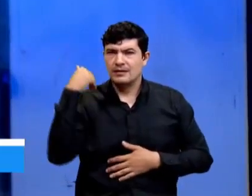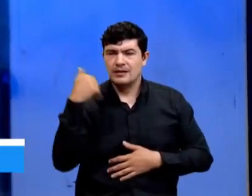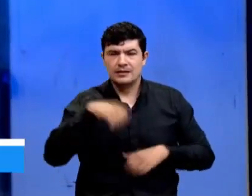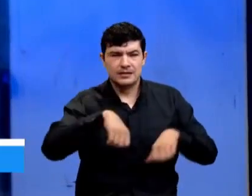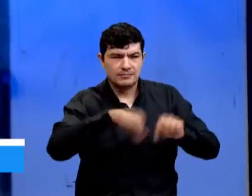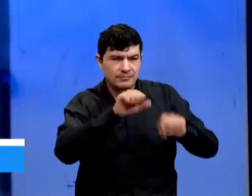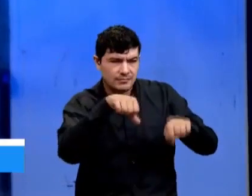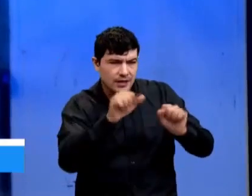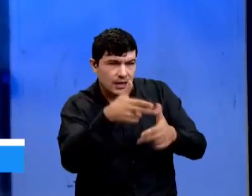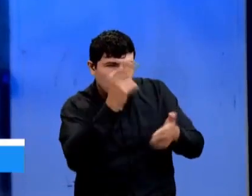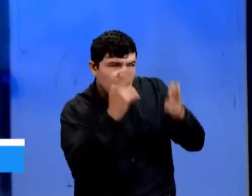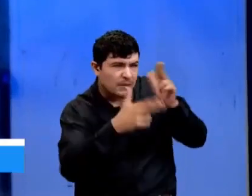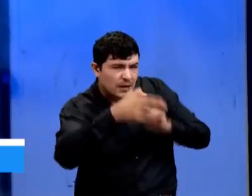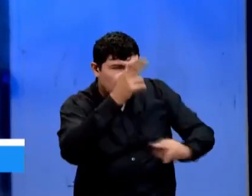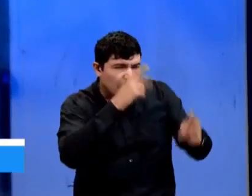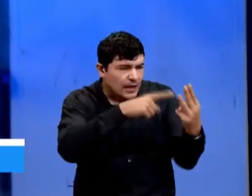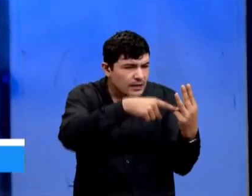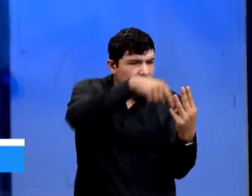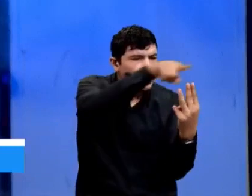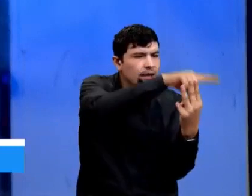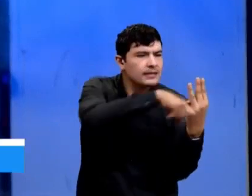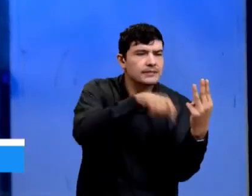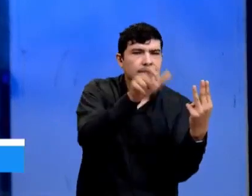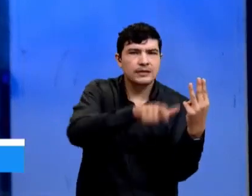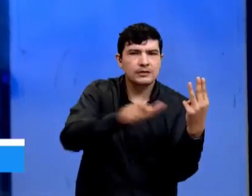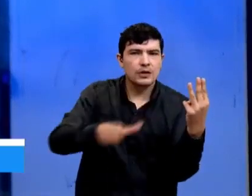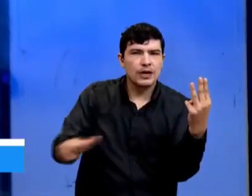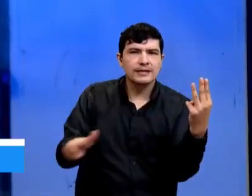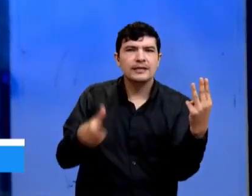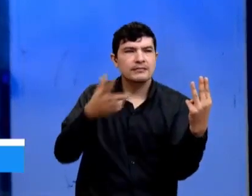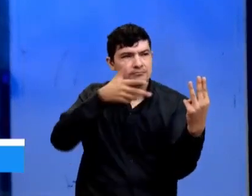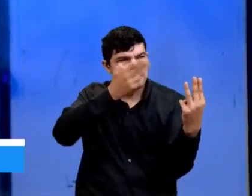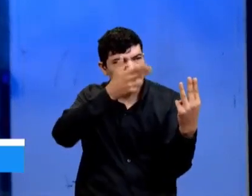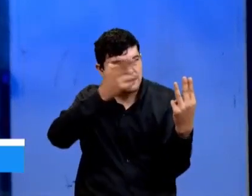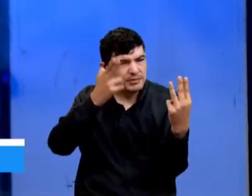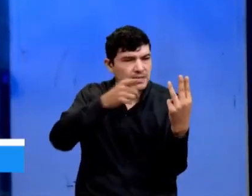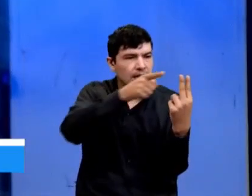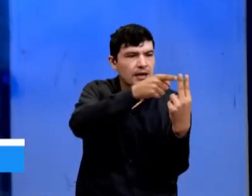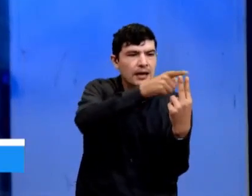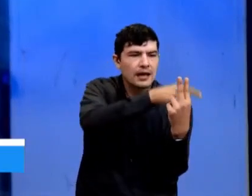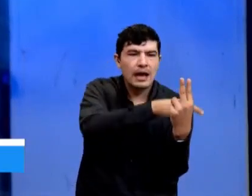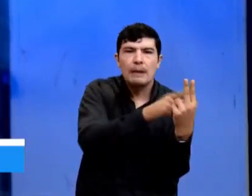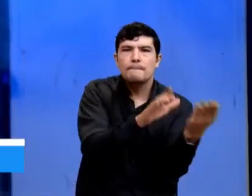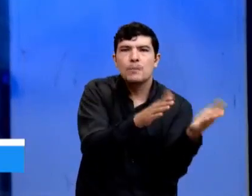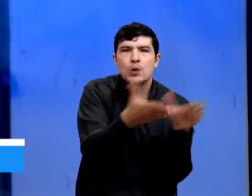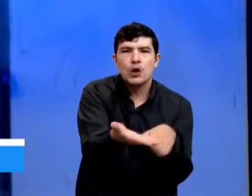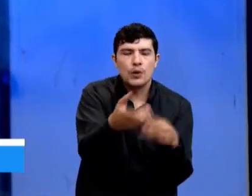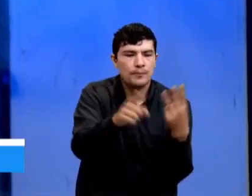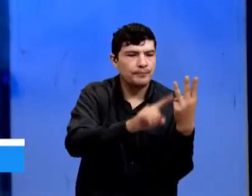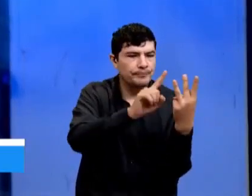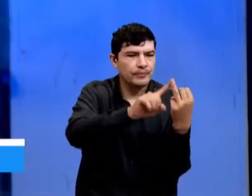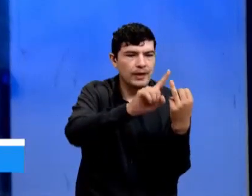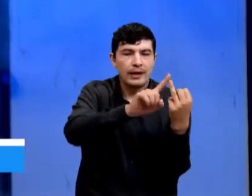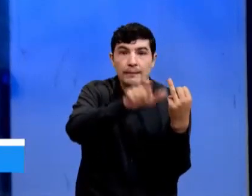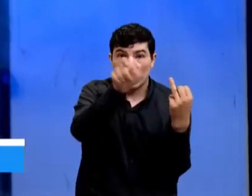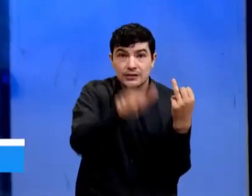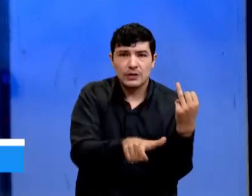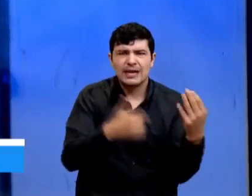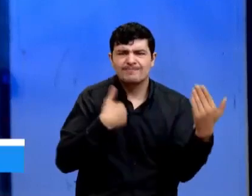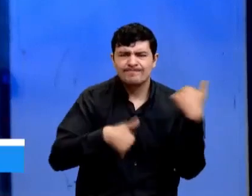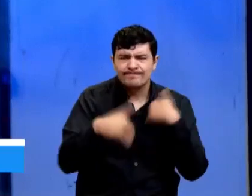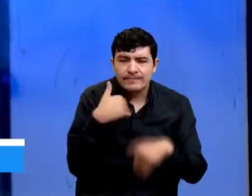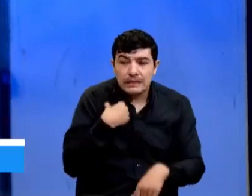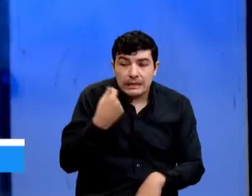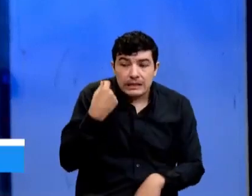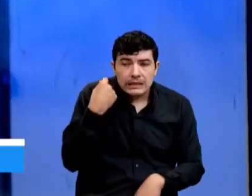sicarial, donde dos personas más fueron asesinadas cuando departían en una zona de allí, de Cúcuta. Pues Alfredo, muy buenas tardes. Usted